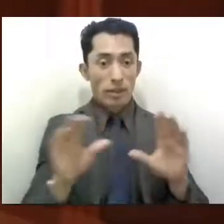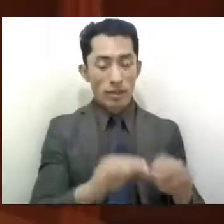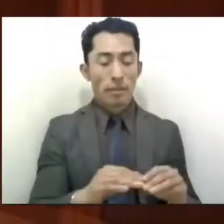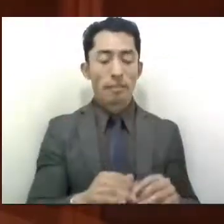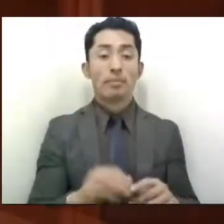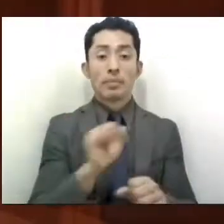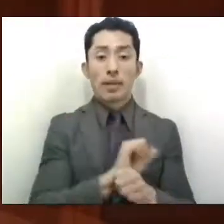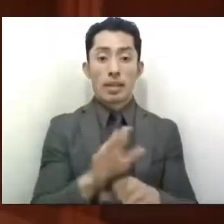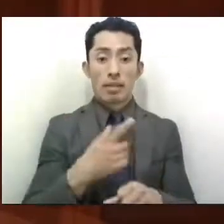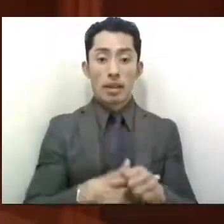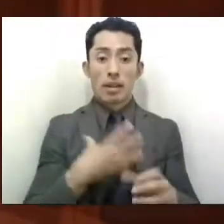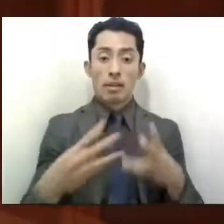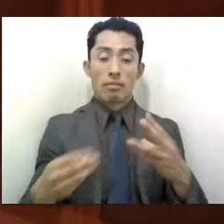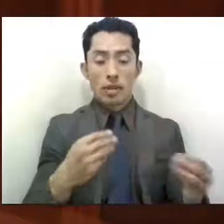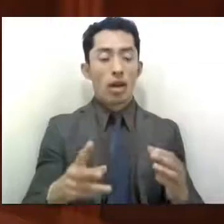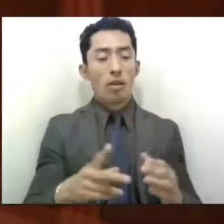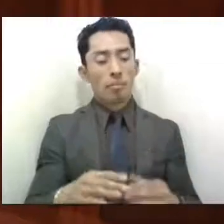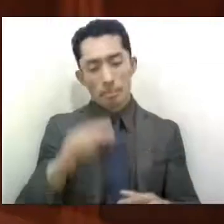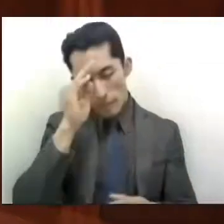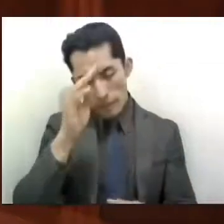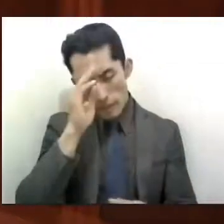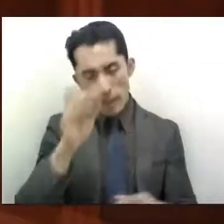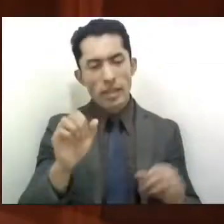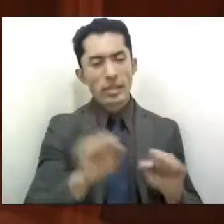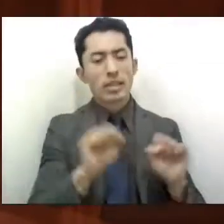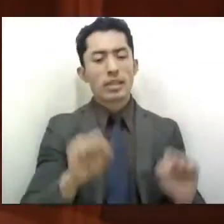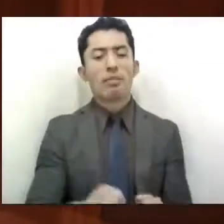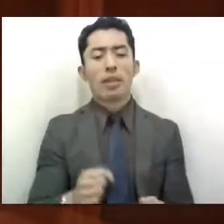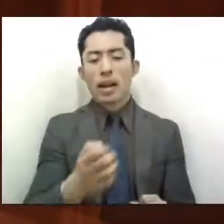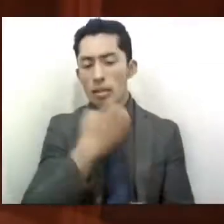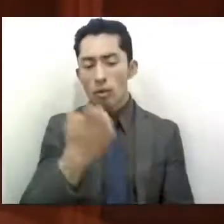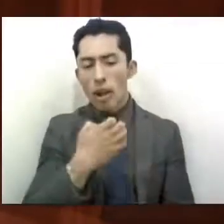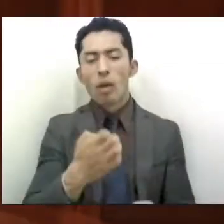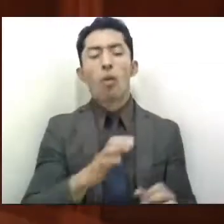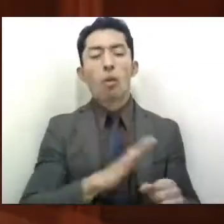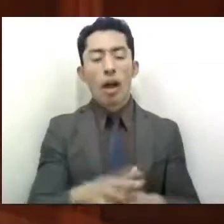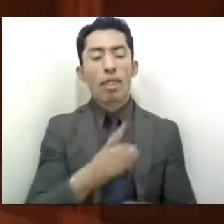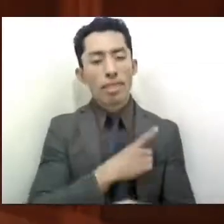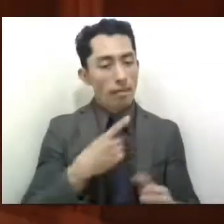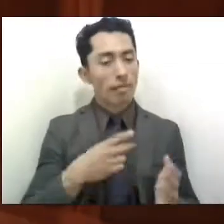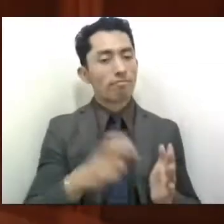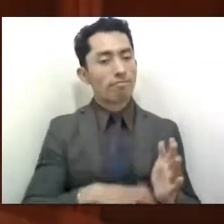replantear nuestro sistema educativo, redefinir las filosofías educativas que lo